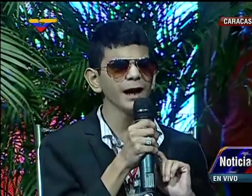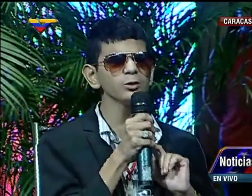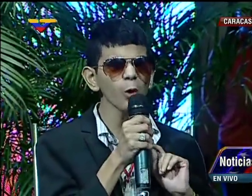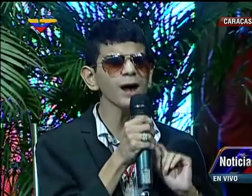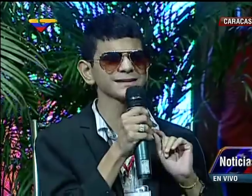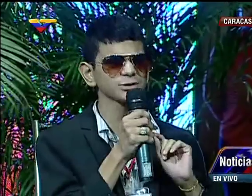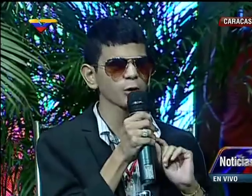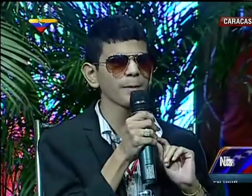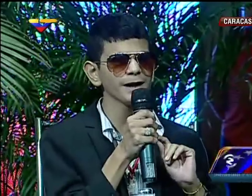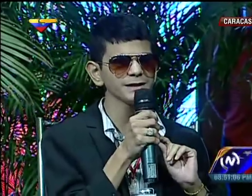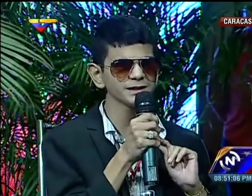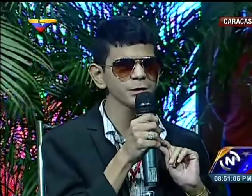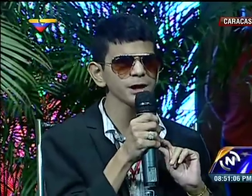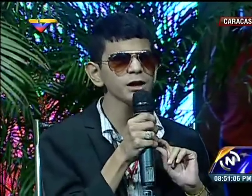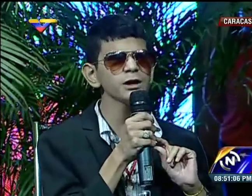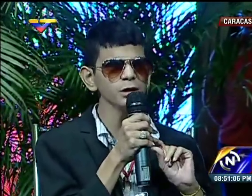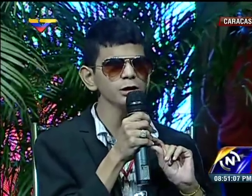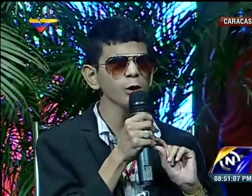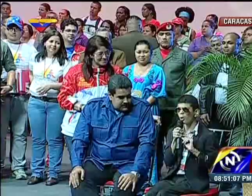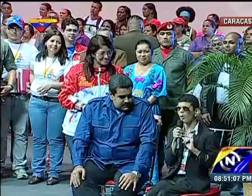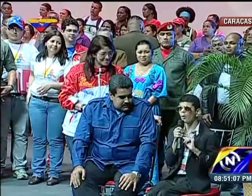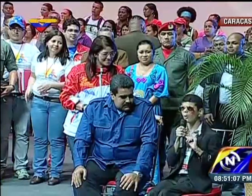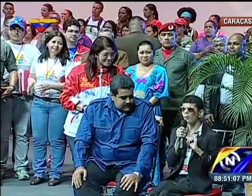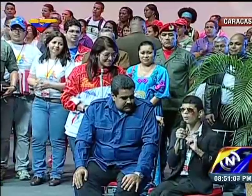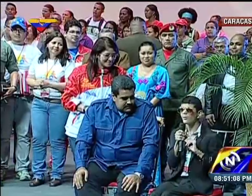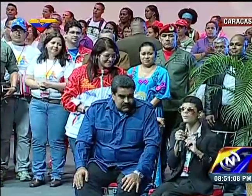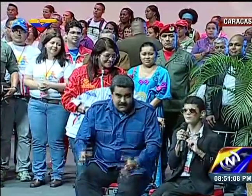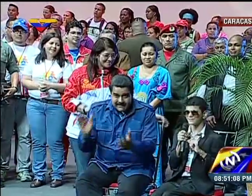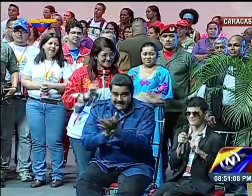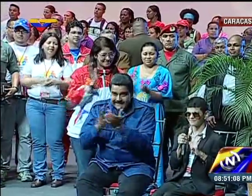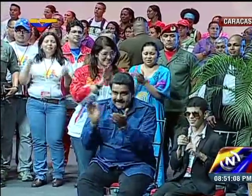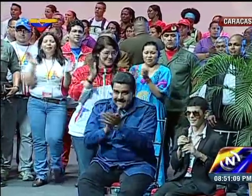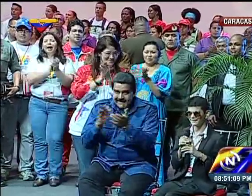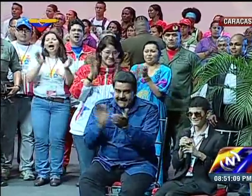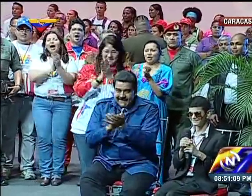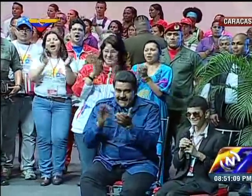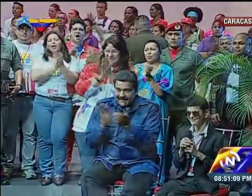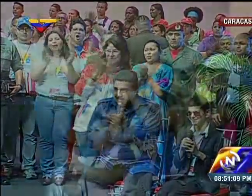libertad en nuestro país divino.